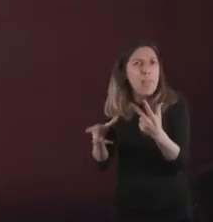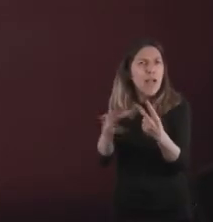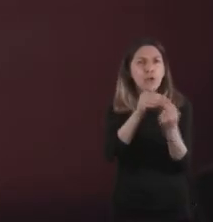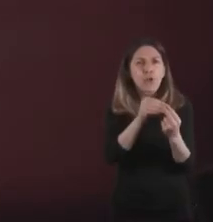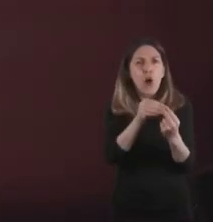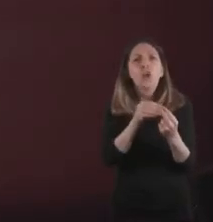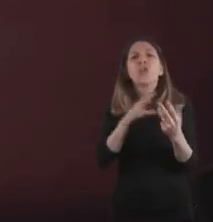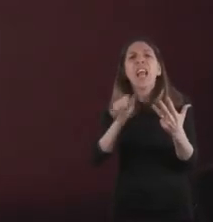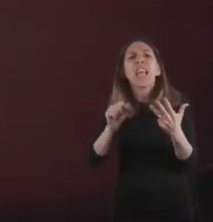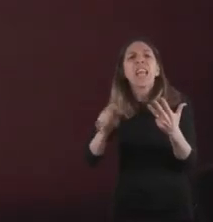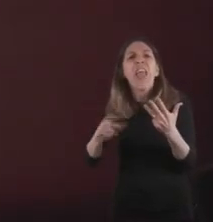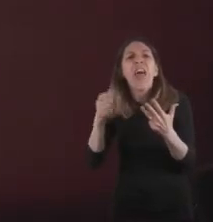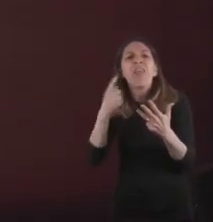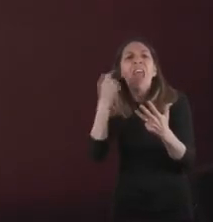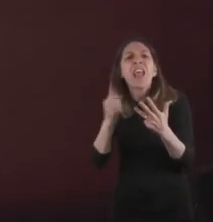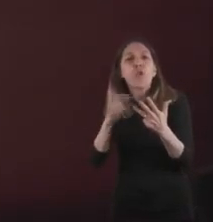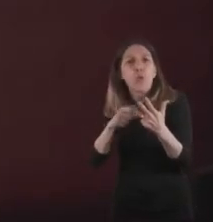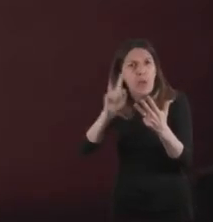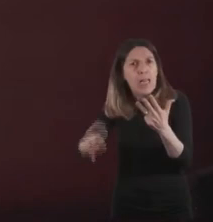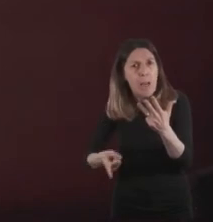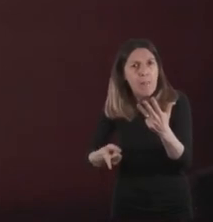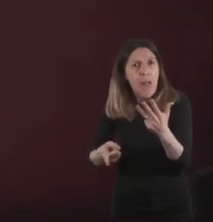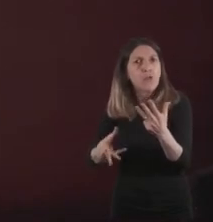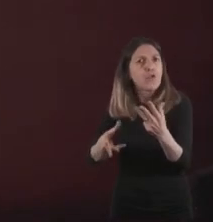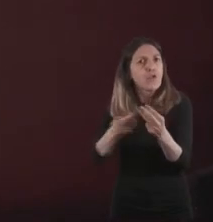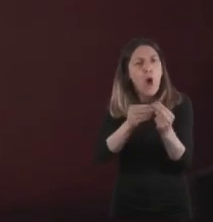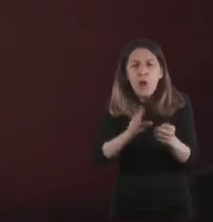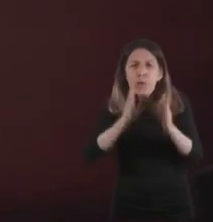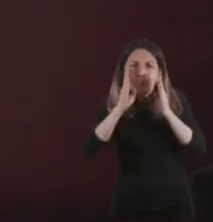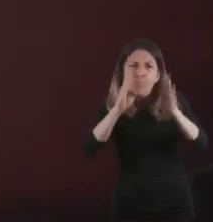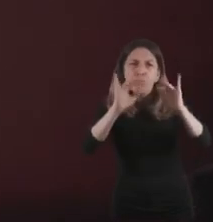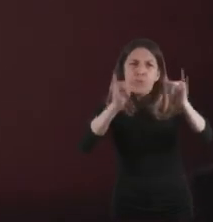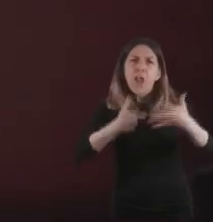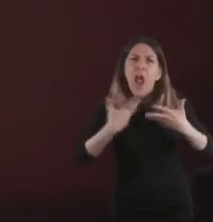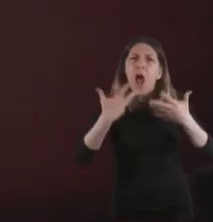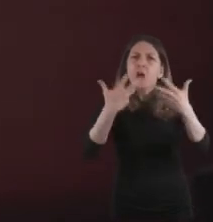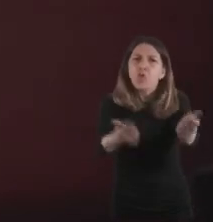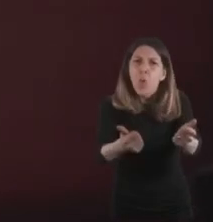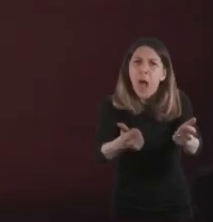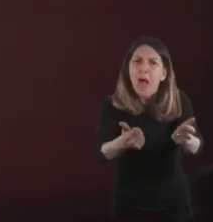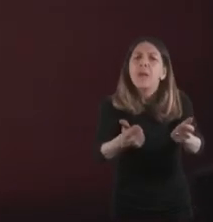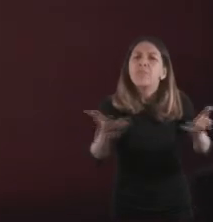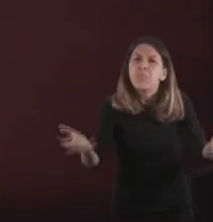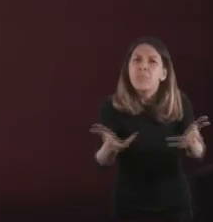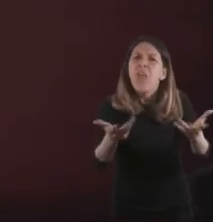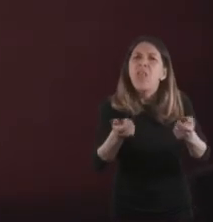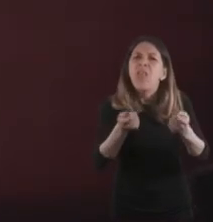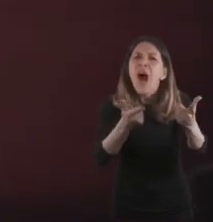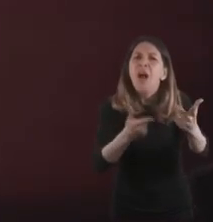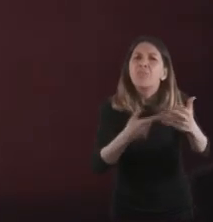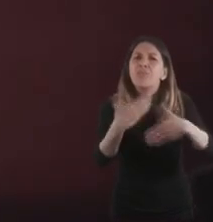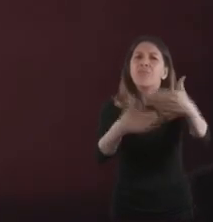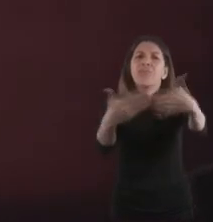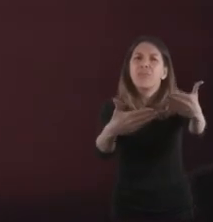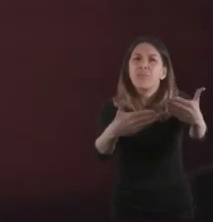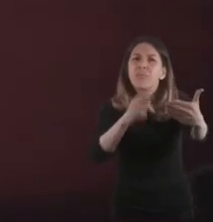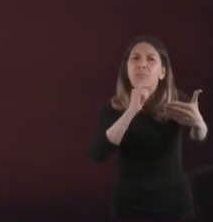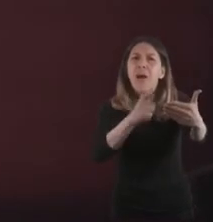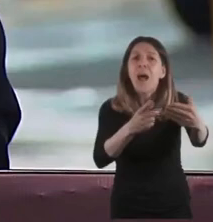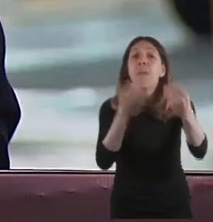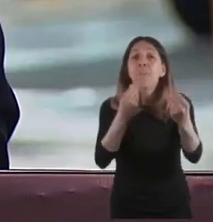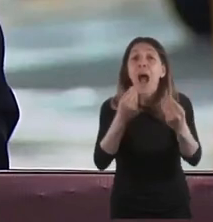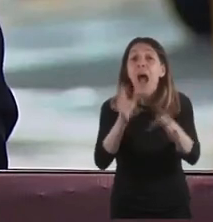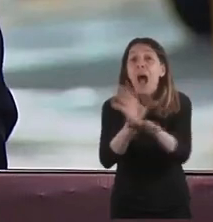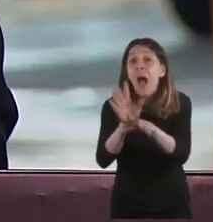la Secretaría de Industria también, dispuestos a ayudar y a facilitar para que tengan los